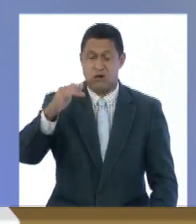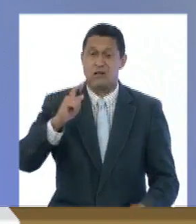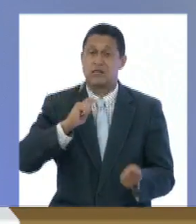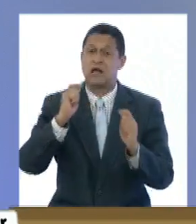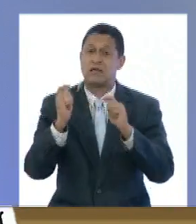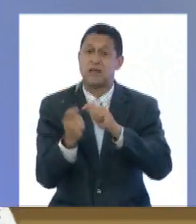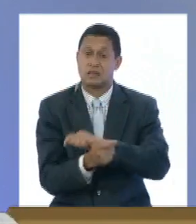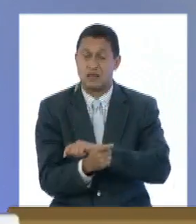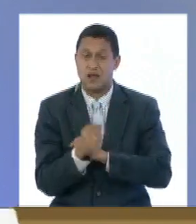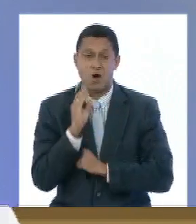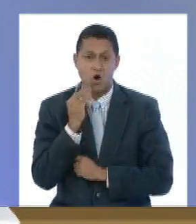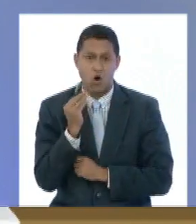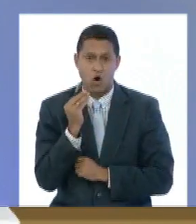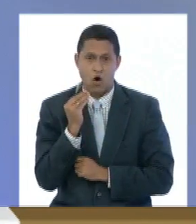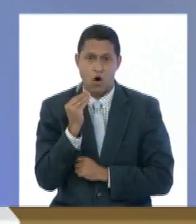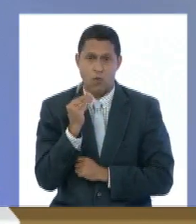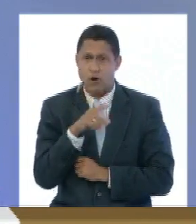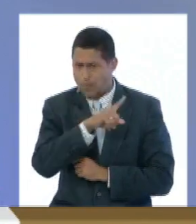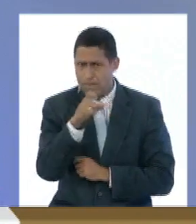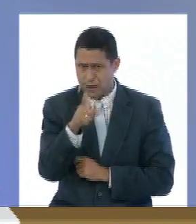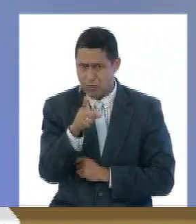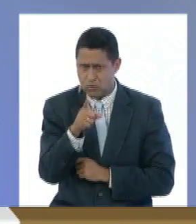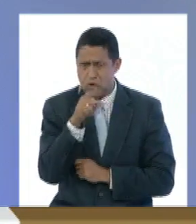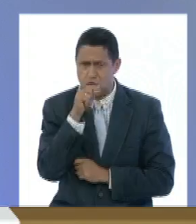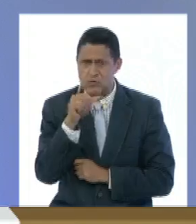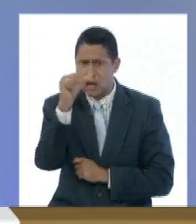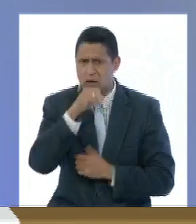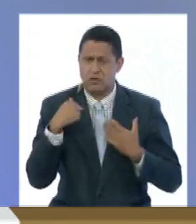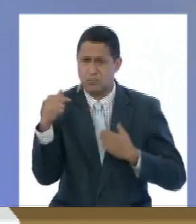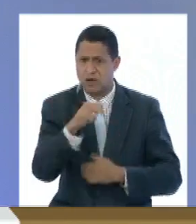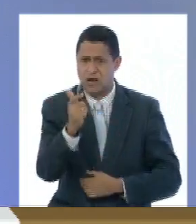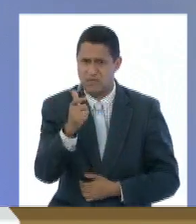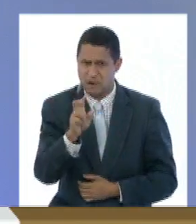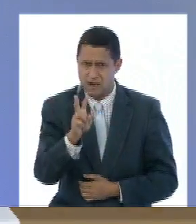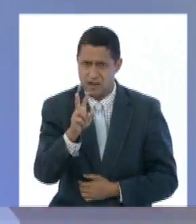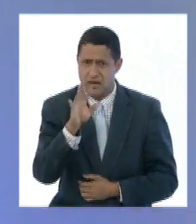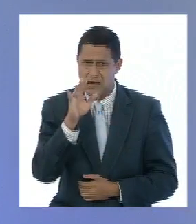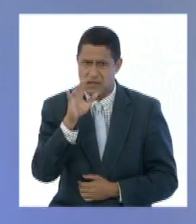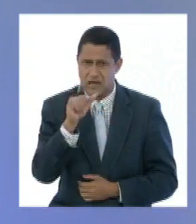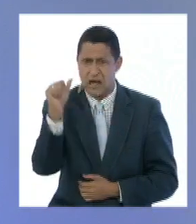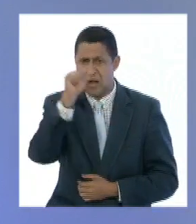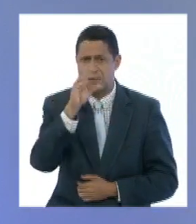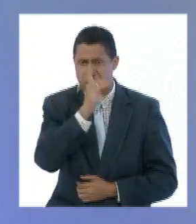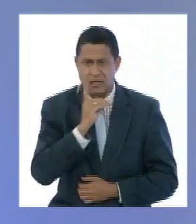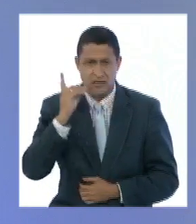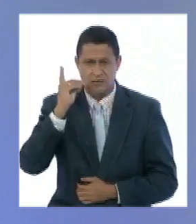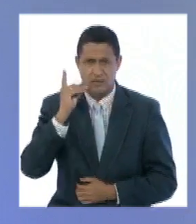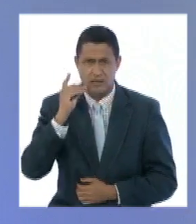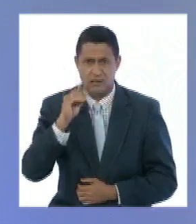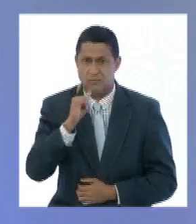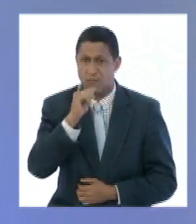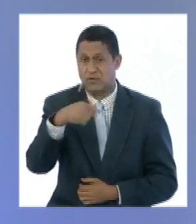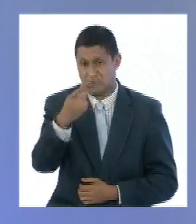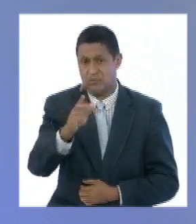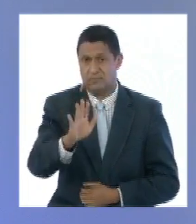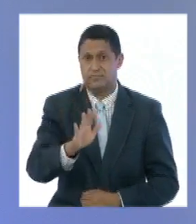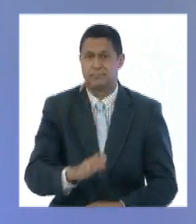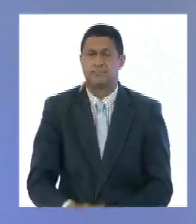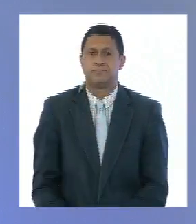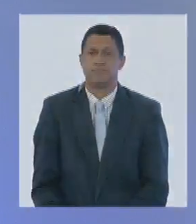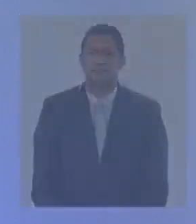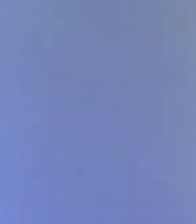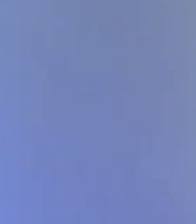transición a la etapa adulta. Si tiene alguna pregunta, Twitter @salud_gb, Instagram @DanielaJSalas. Ya regresamos.